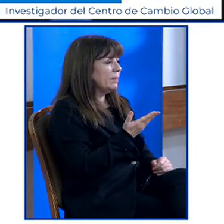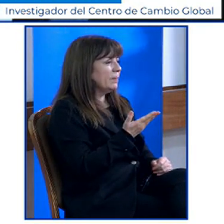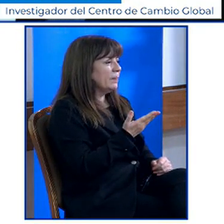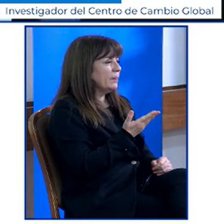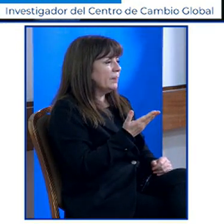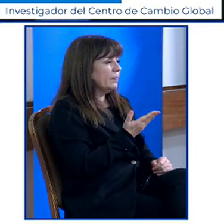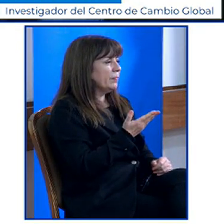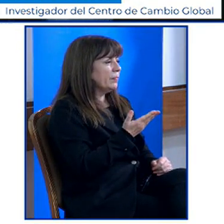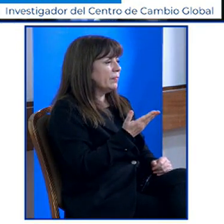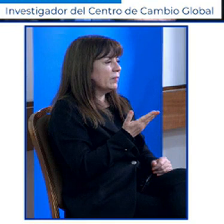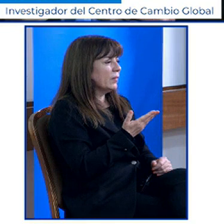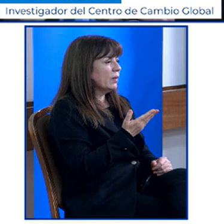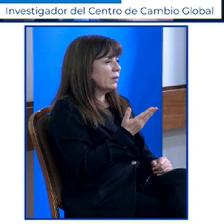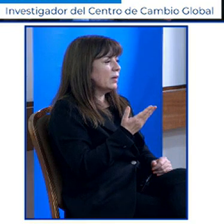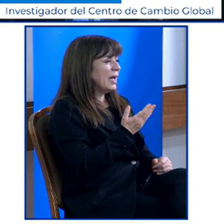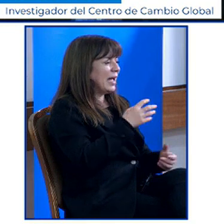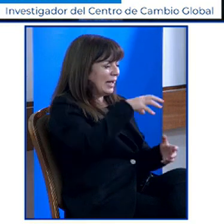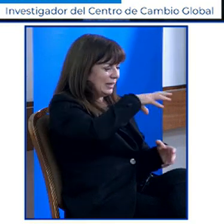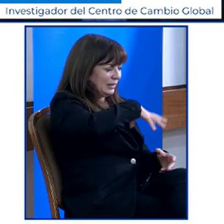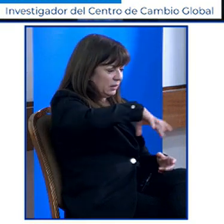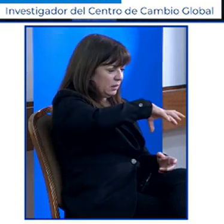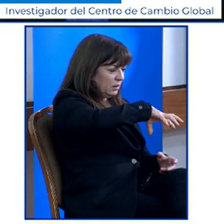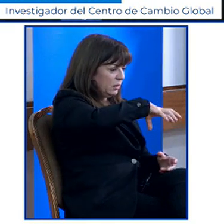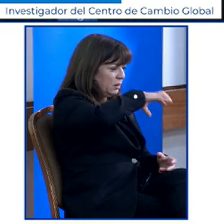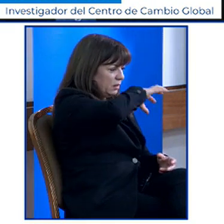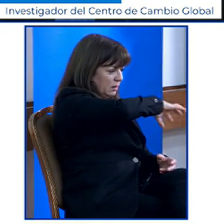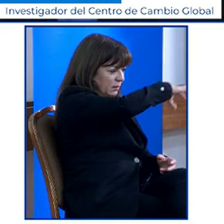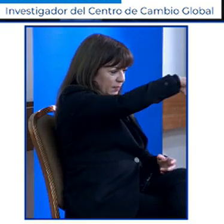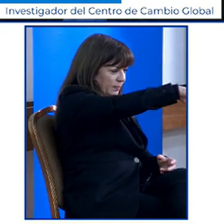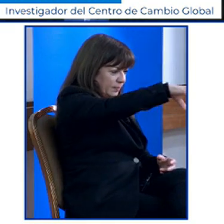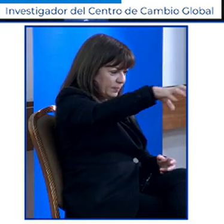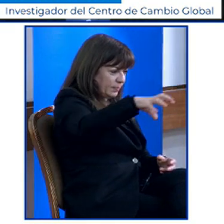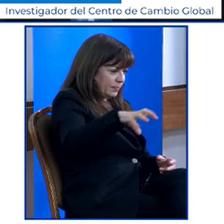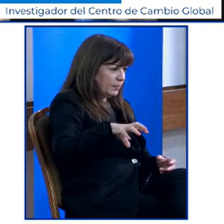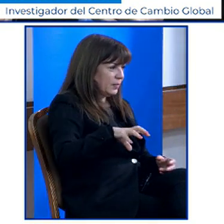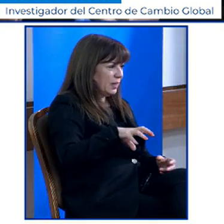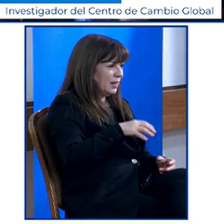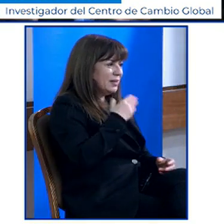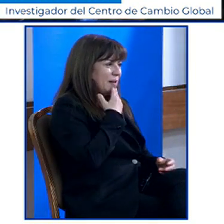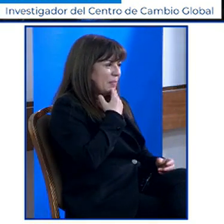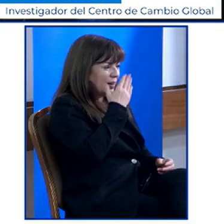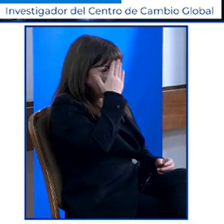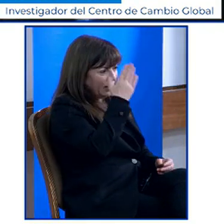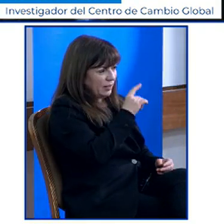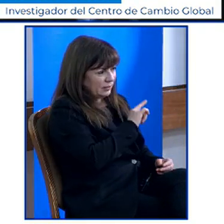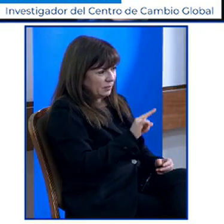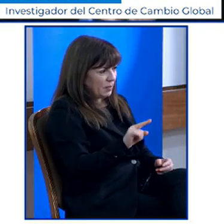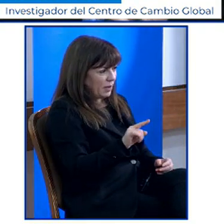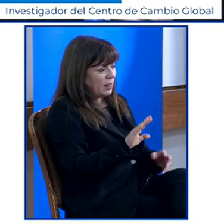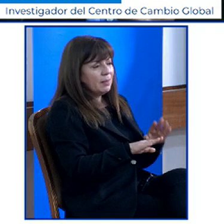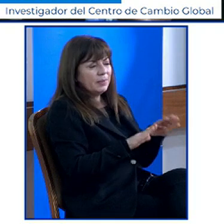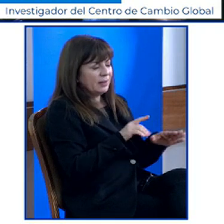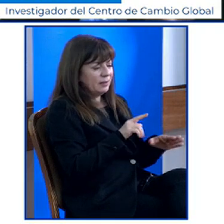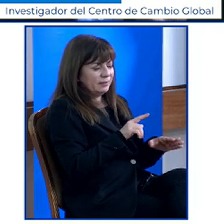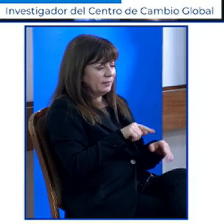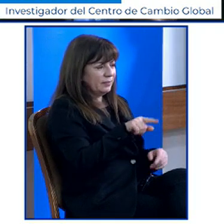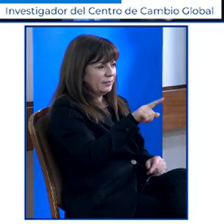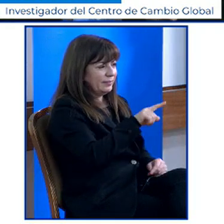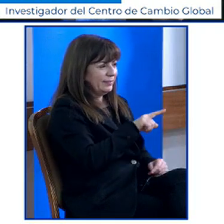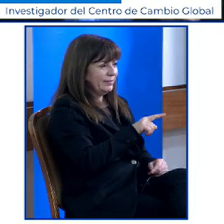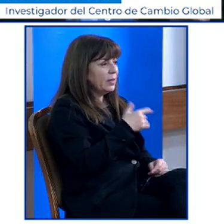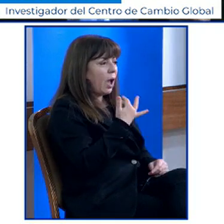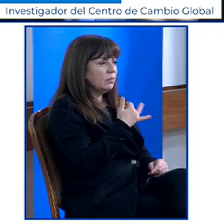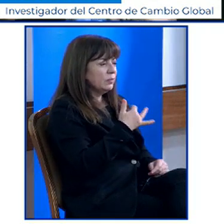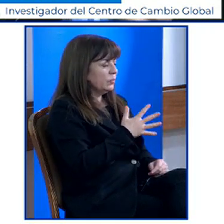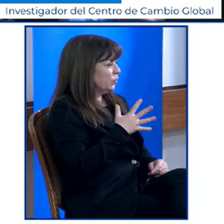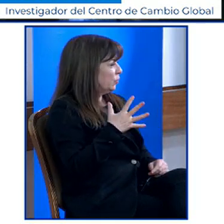la estacionalidad y también por el día de la semana, que en este caso es bien